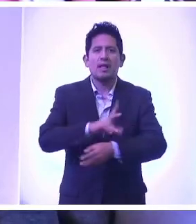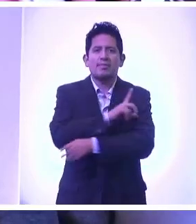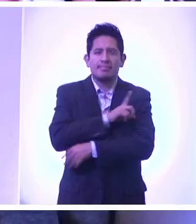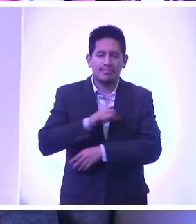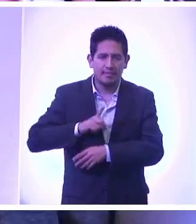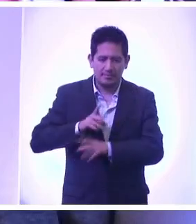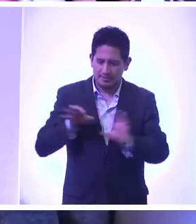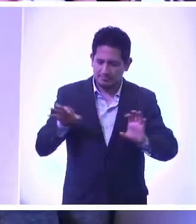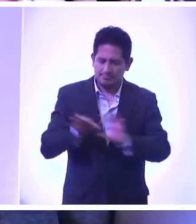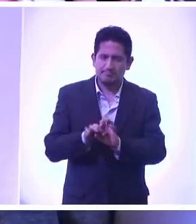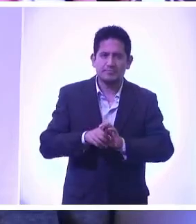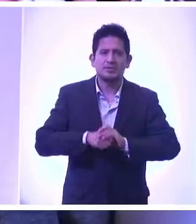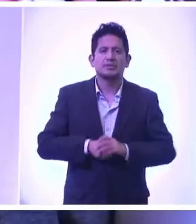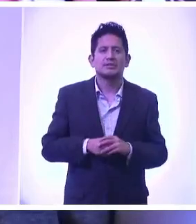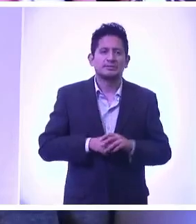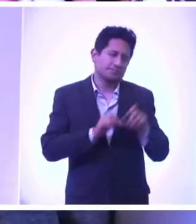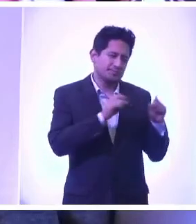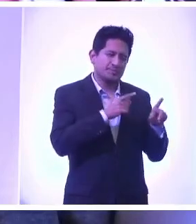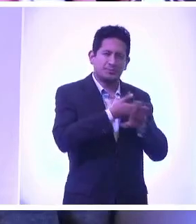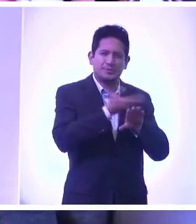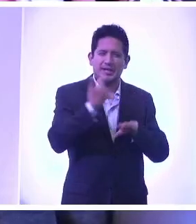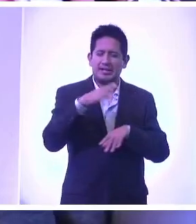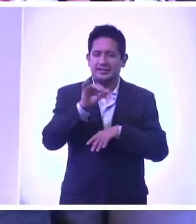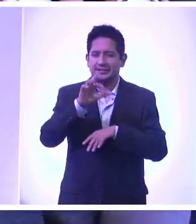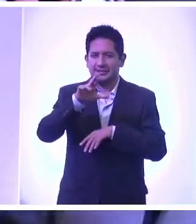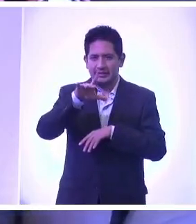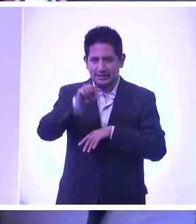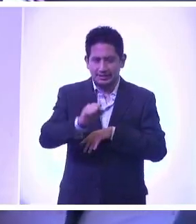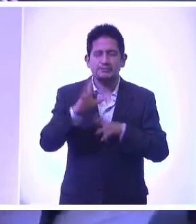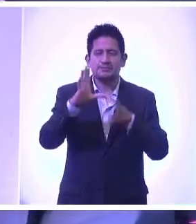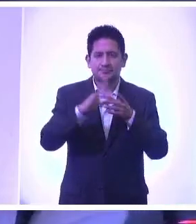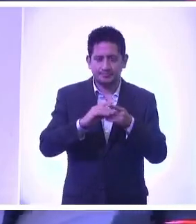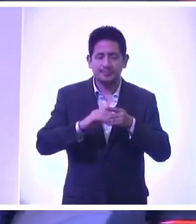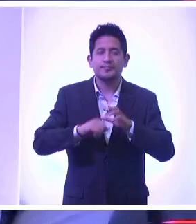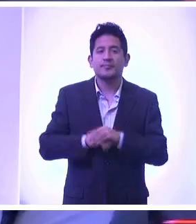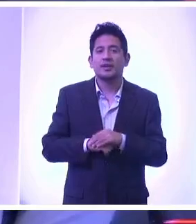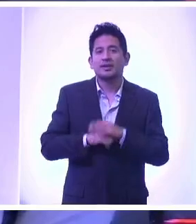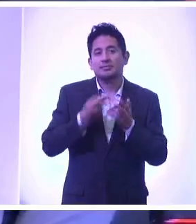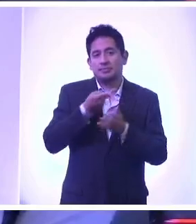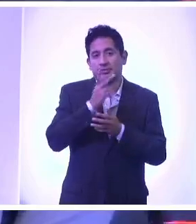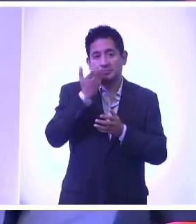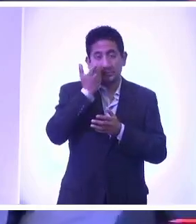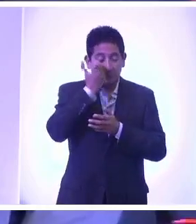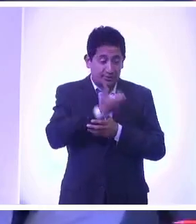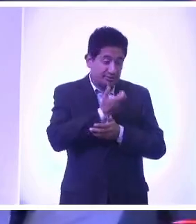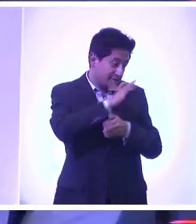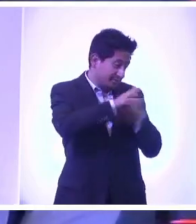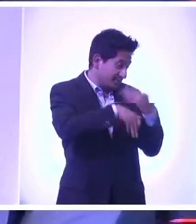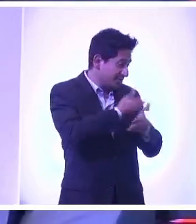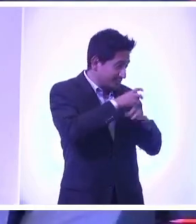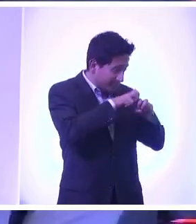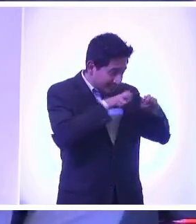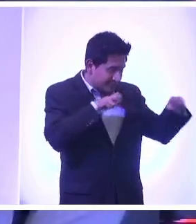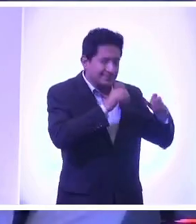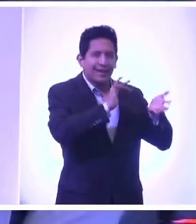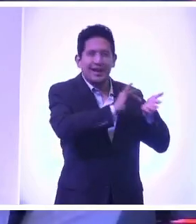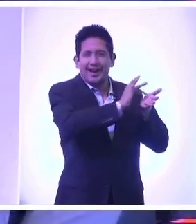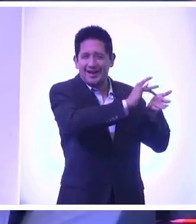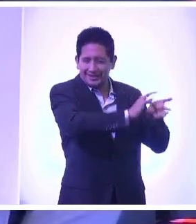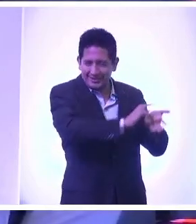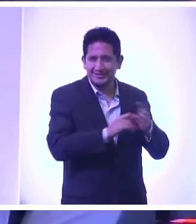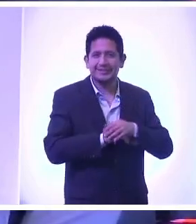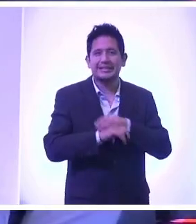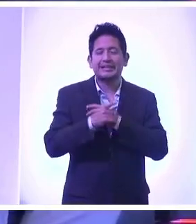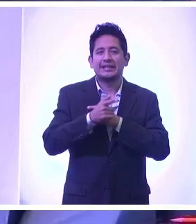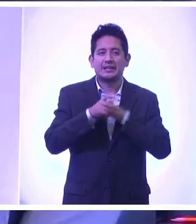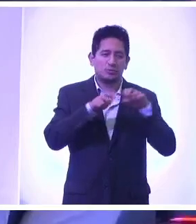e Carlos Carlos eh Bueno a mí no me resta más que agradecerles a todos por su atención eh a nuestros